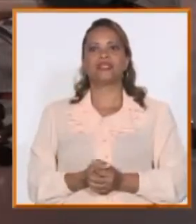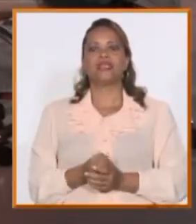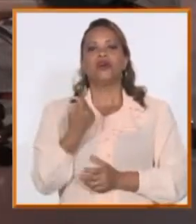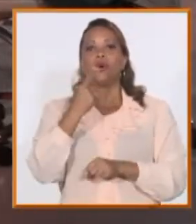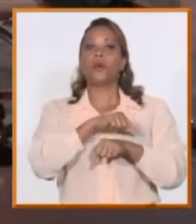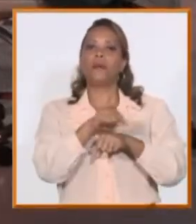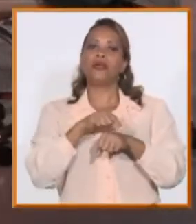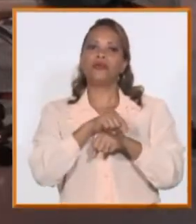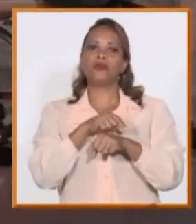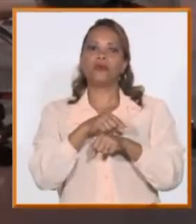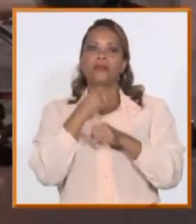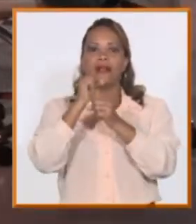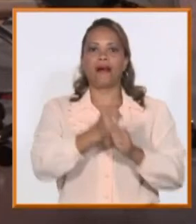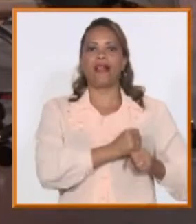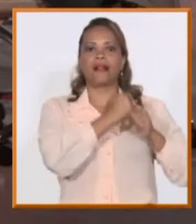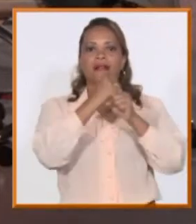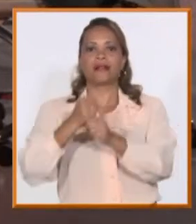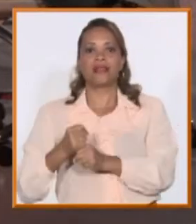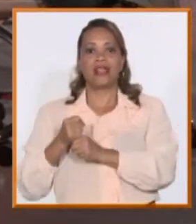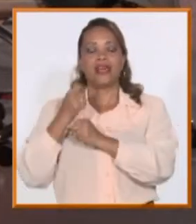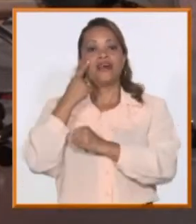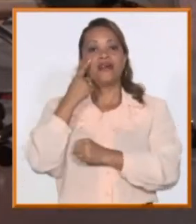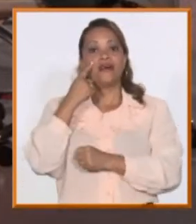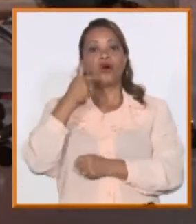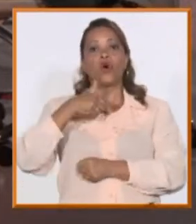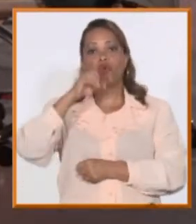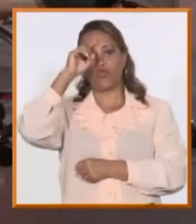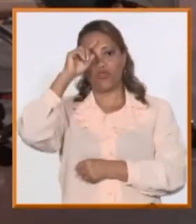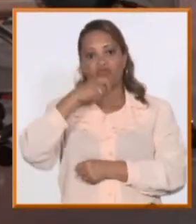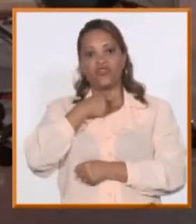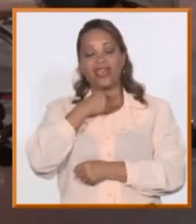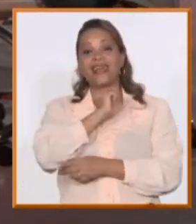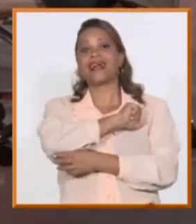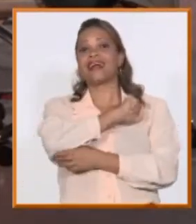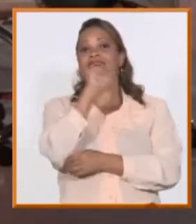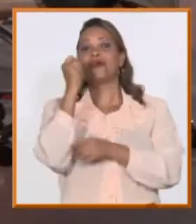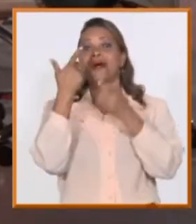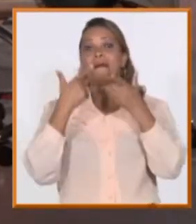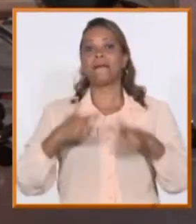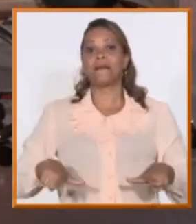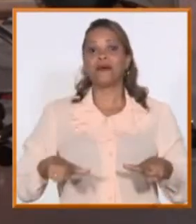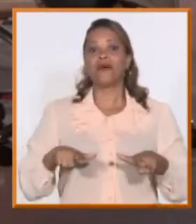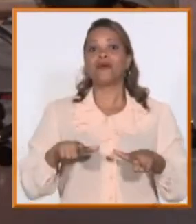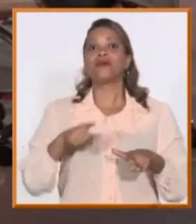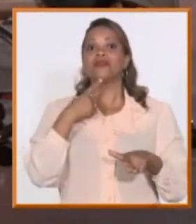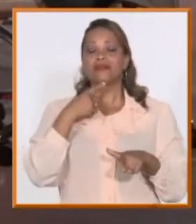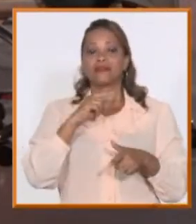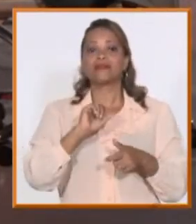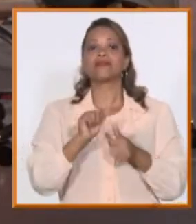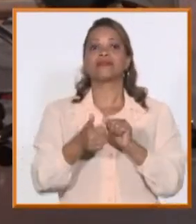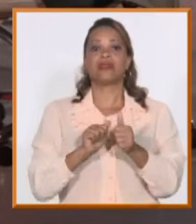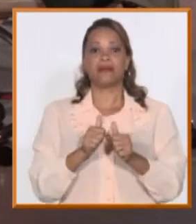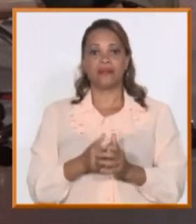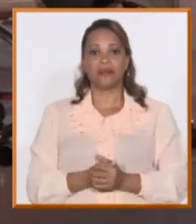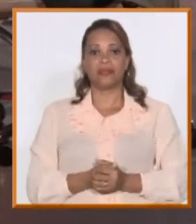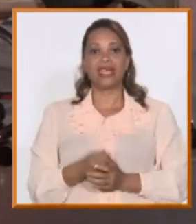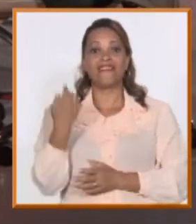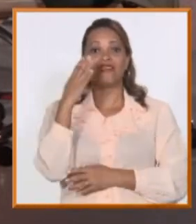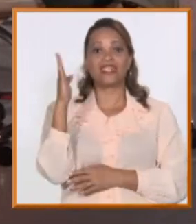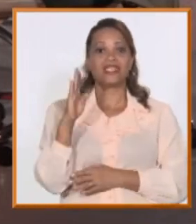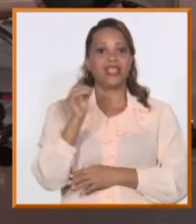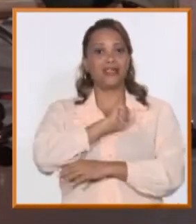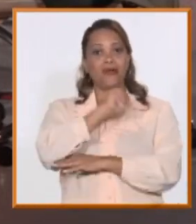para el canotaje. Hay que hablar de la manera en que José Ramón Pelier le ganó a un campeón olímpico, Isaías Queiroz, el brasileño, con una